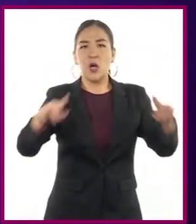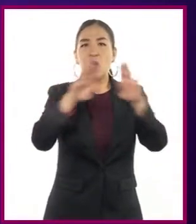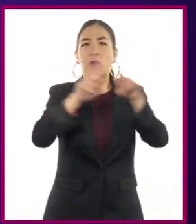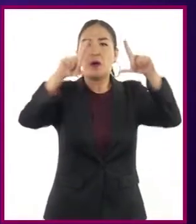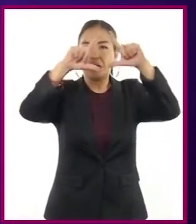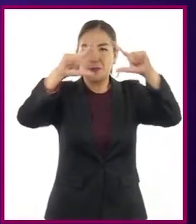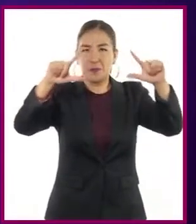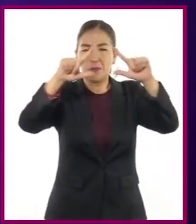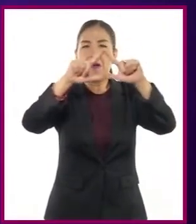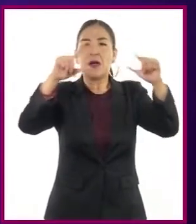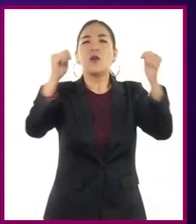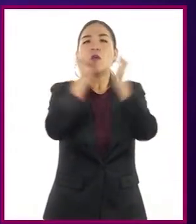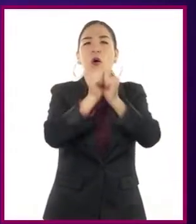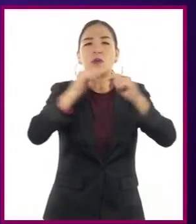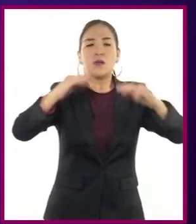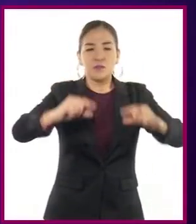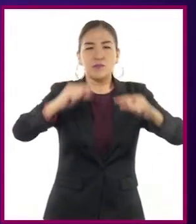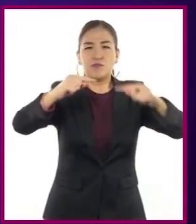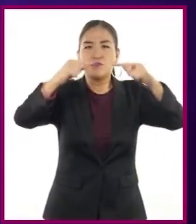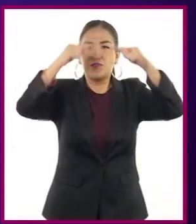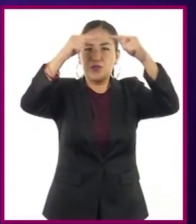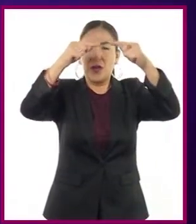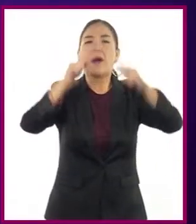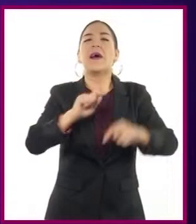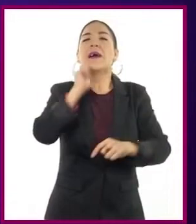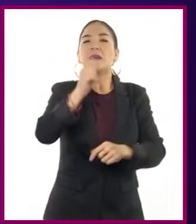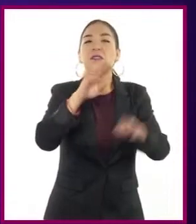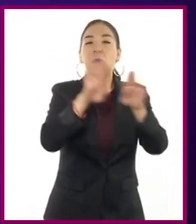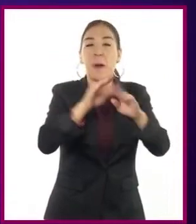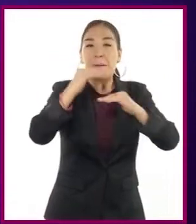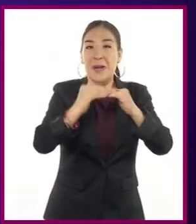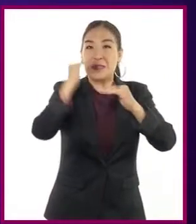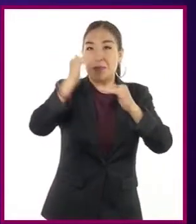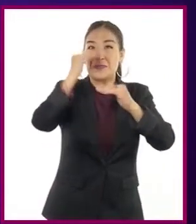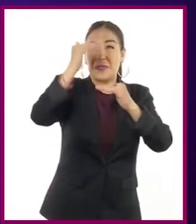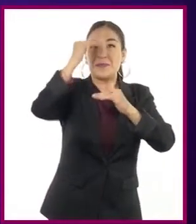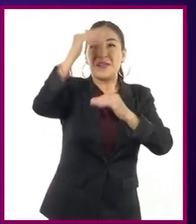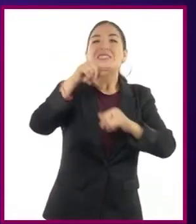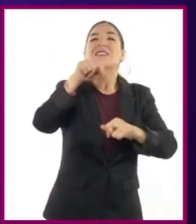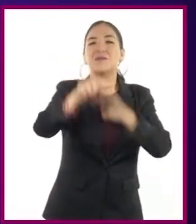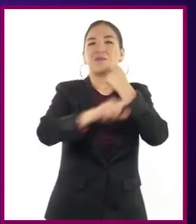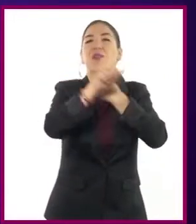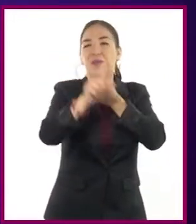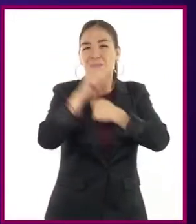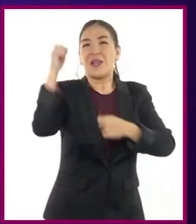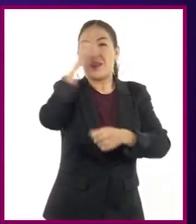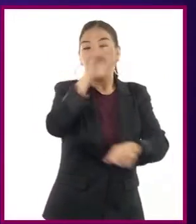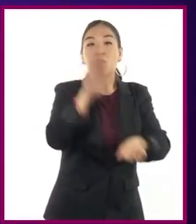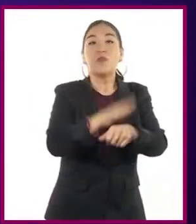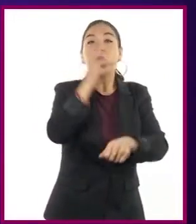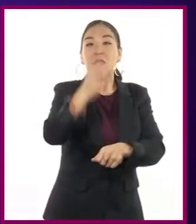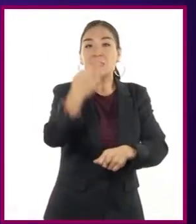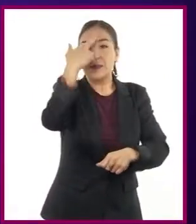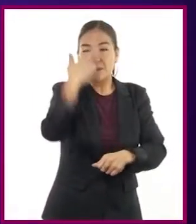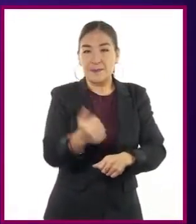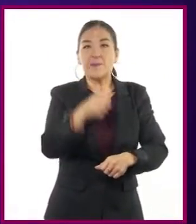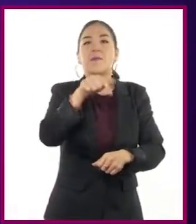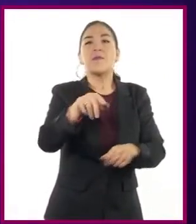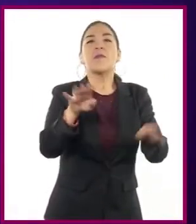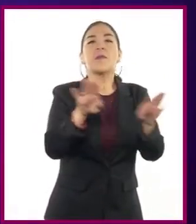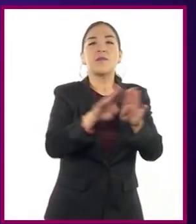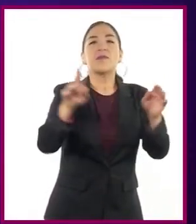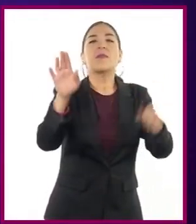necesidades básicas, y conforme la pirámide asciende, las necesidades son más complejas, y por lo tanto, más difíciles de